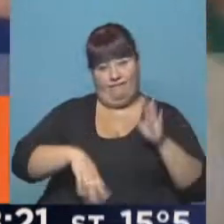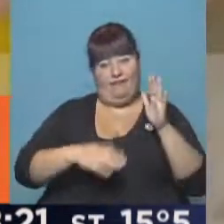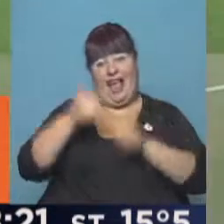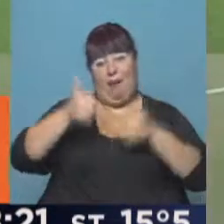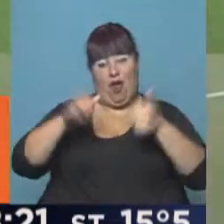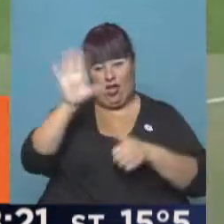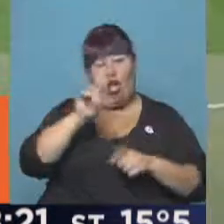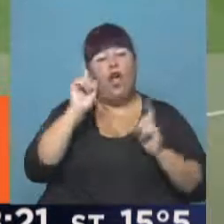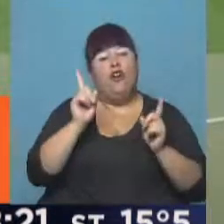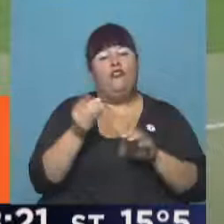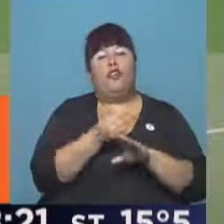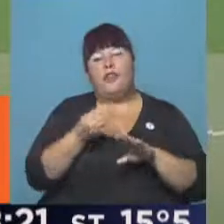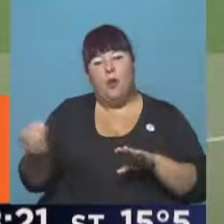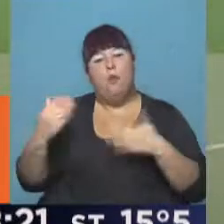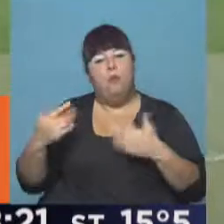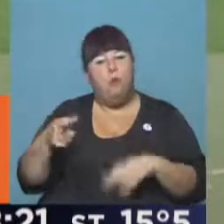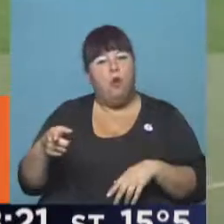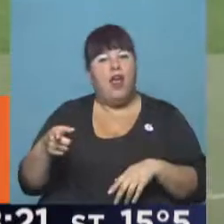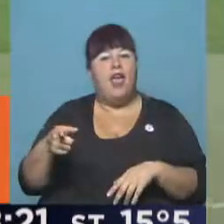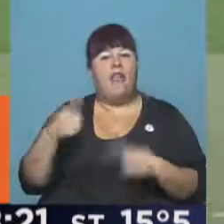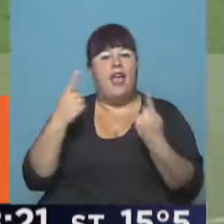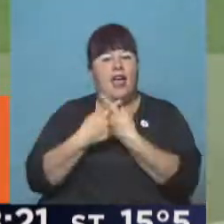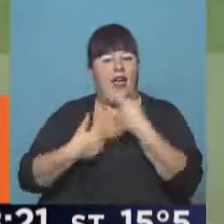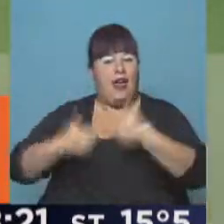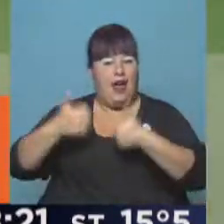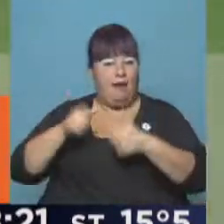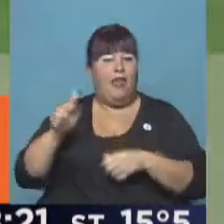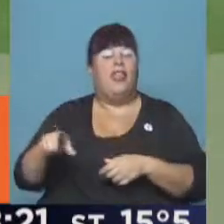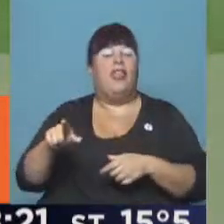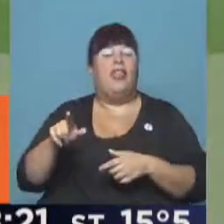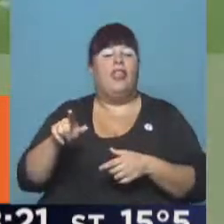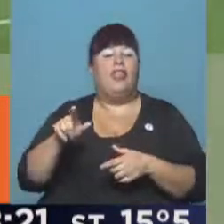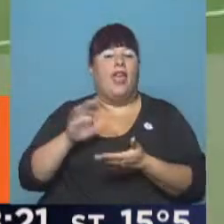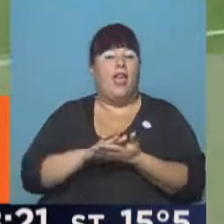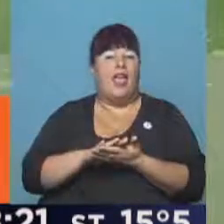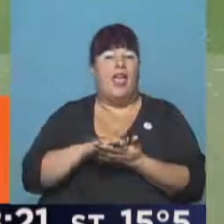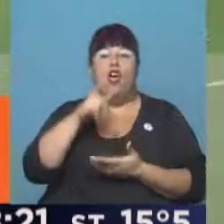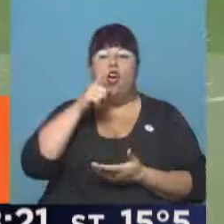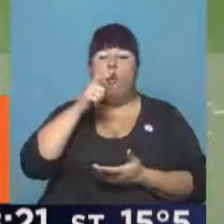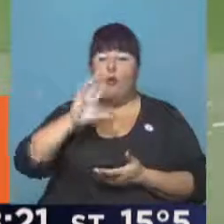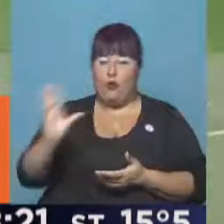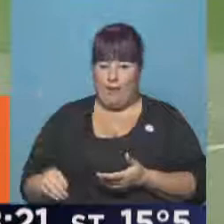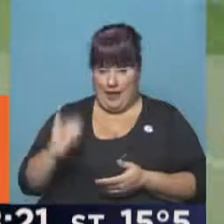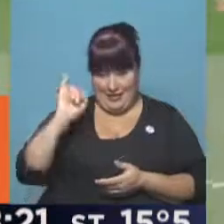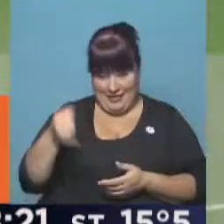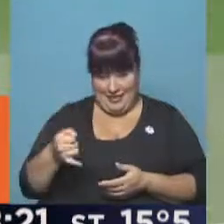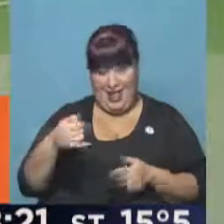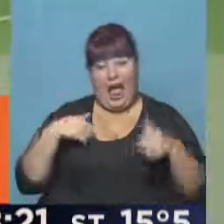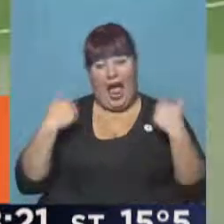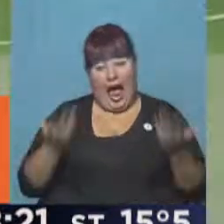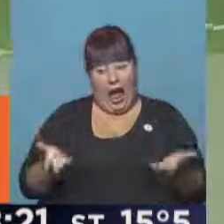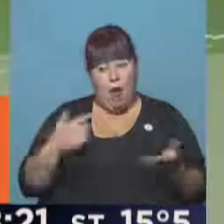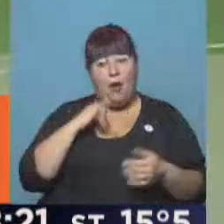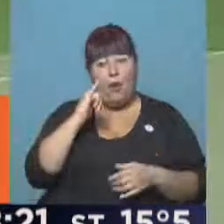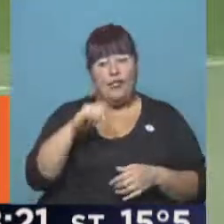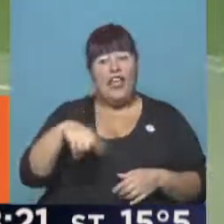torneo continental, pero sí va a tener la chance de disputar sus compromisos respectivos por la Copa Sudamericana. Aprovecho para en el